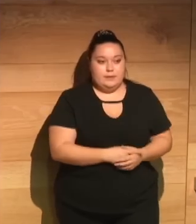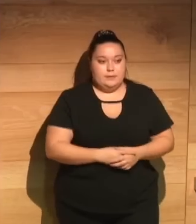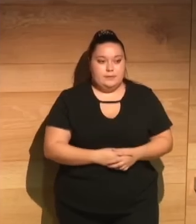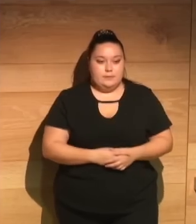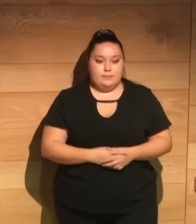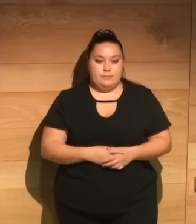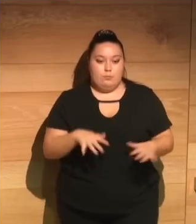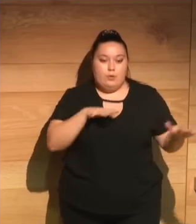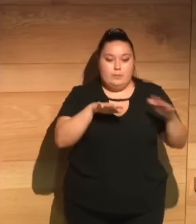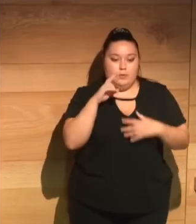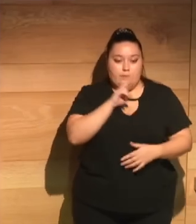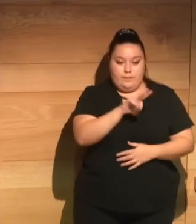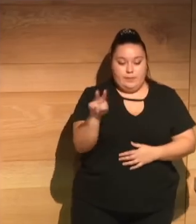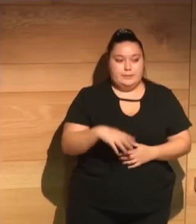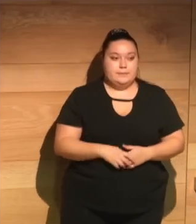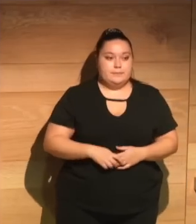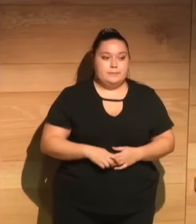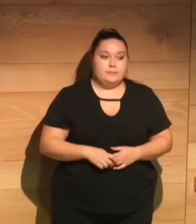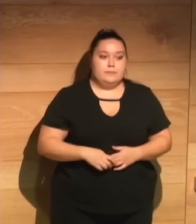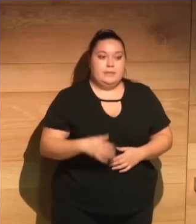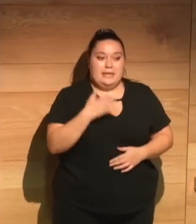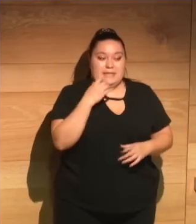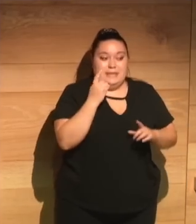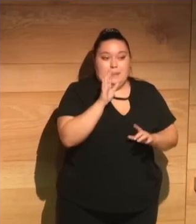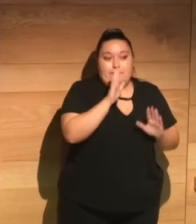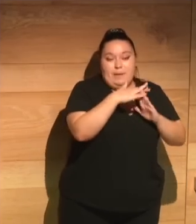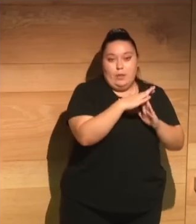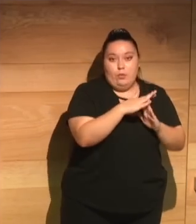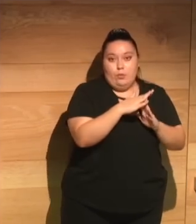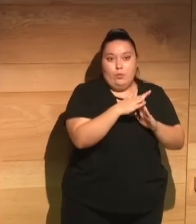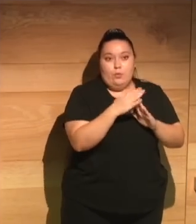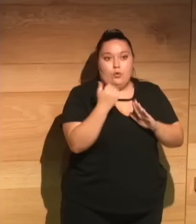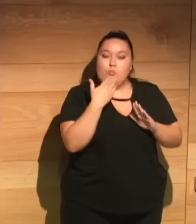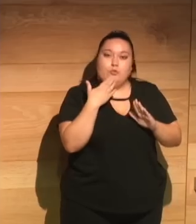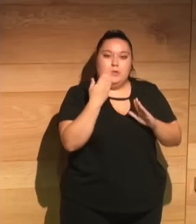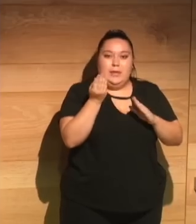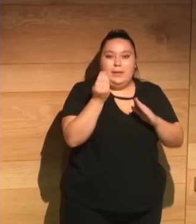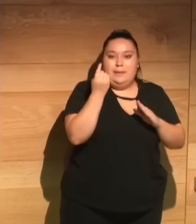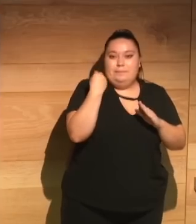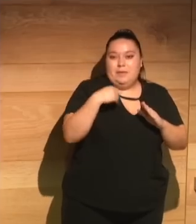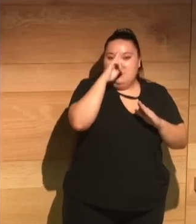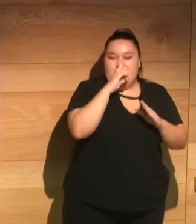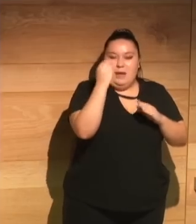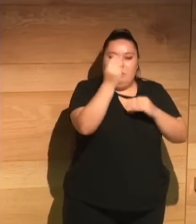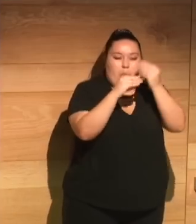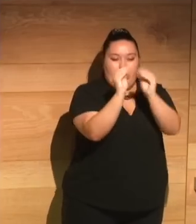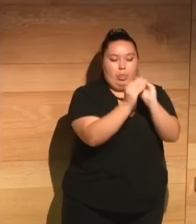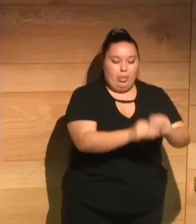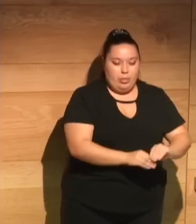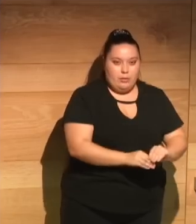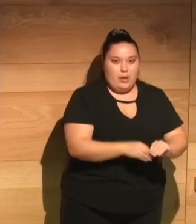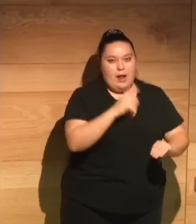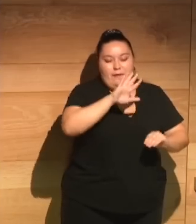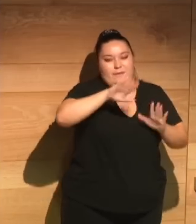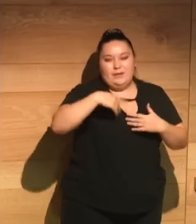la misma placa fotográfica. Va pum, pum, pum. Obviamente, si se quedara quieto, sería una superposición de la misma imagen hasta convertirse en algo borroso, pero si alguien